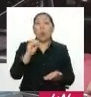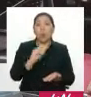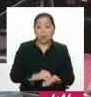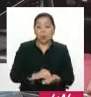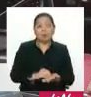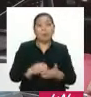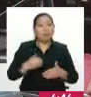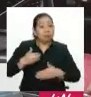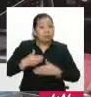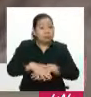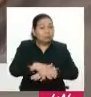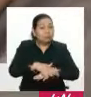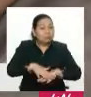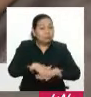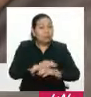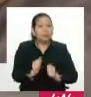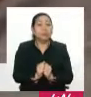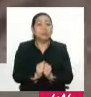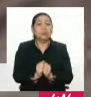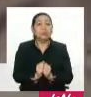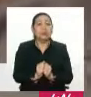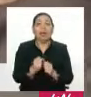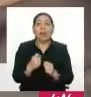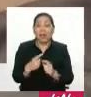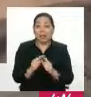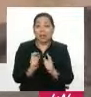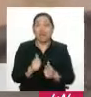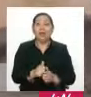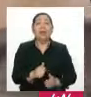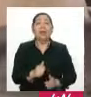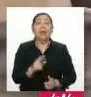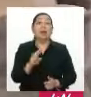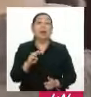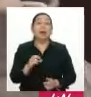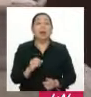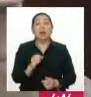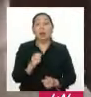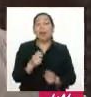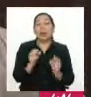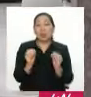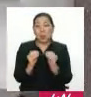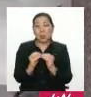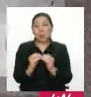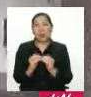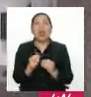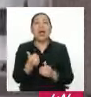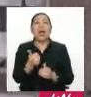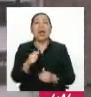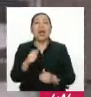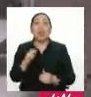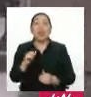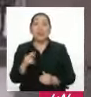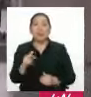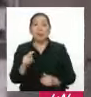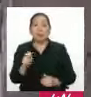alegatos finales de las defensas técnicas de los ex legisladores Bienvenido Ramírez, Guillermo Bocángel y el ex asesor Alexei Toledo.